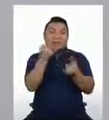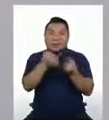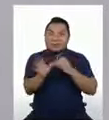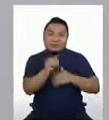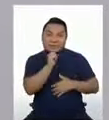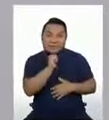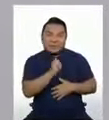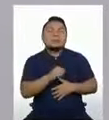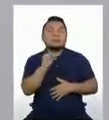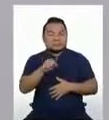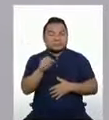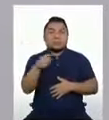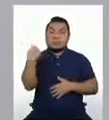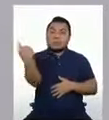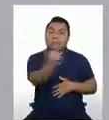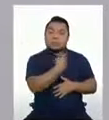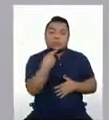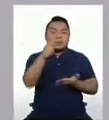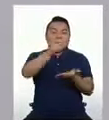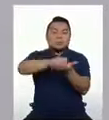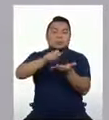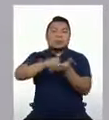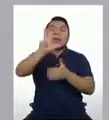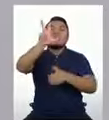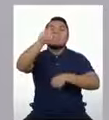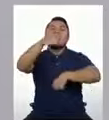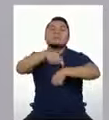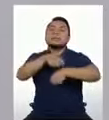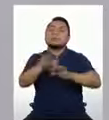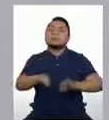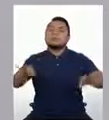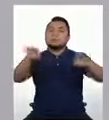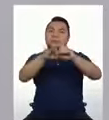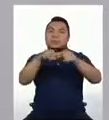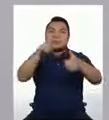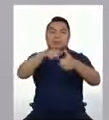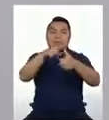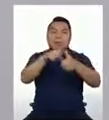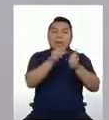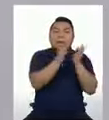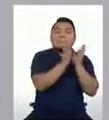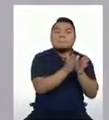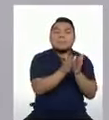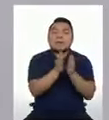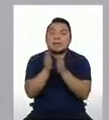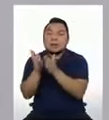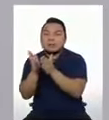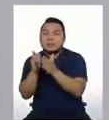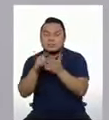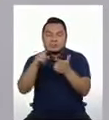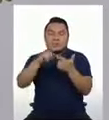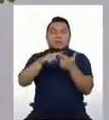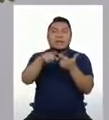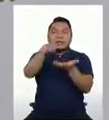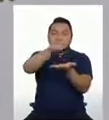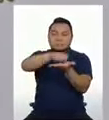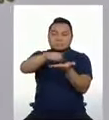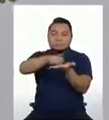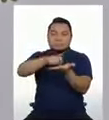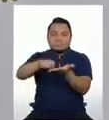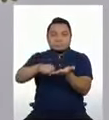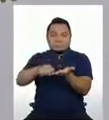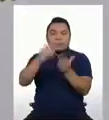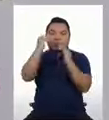En la escritura, nosotros tenemos 3 momentos esenciales. El momento de planificar, el momento de escribir según nuestro